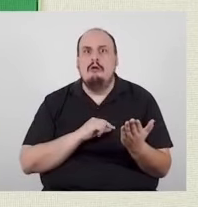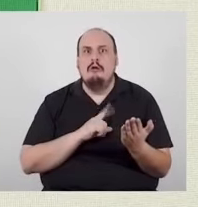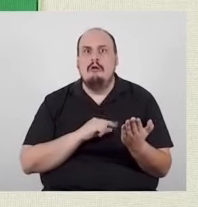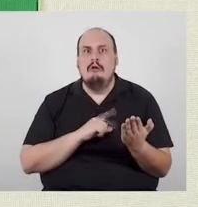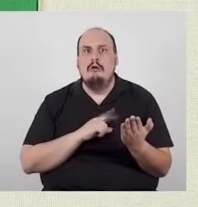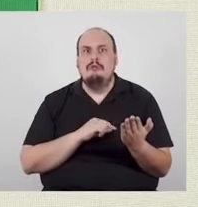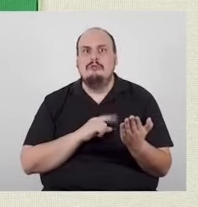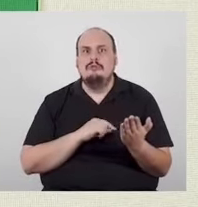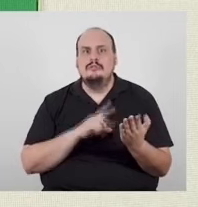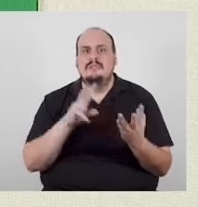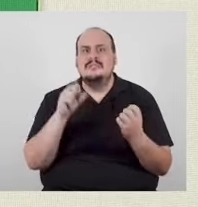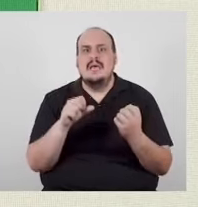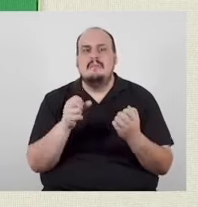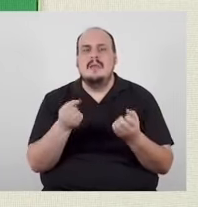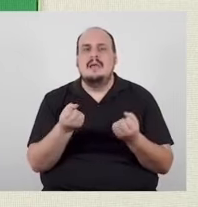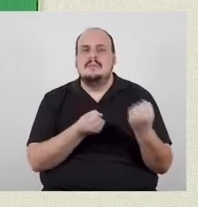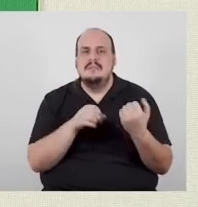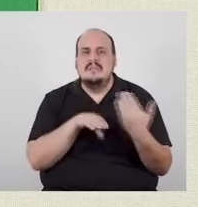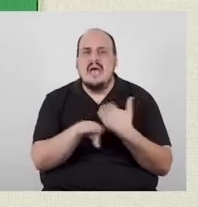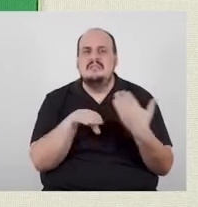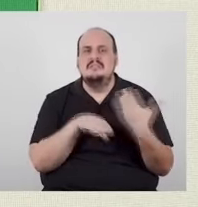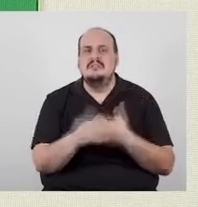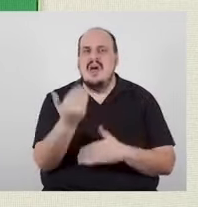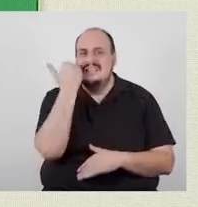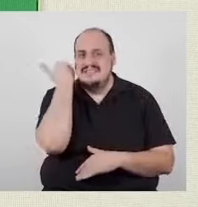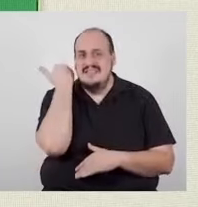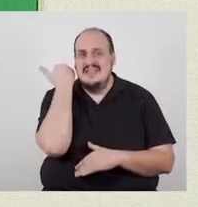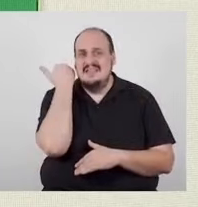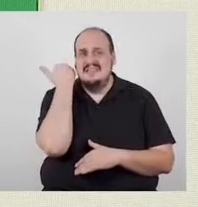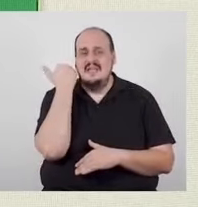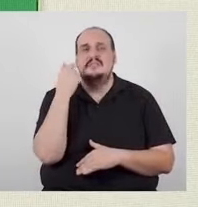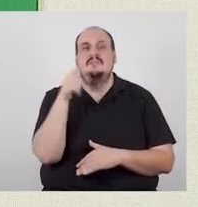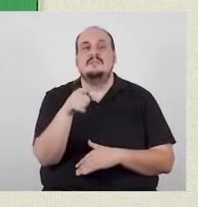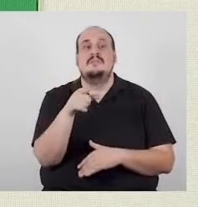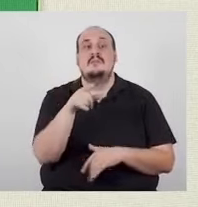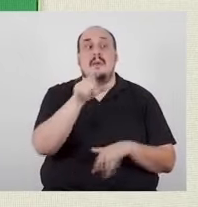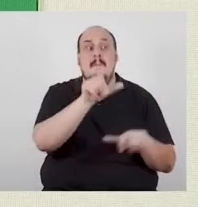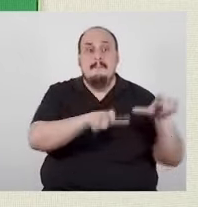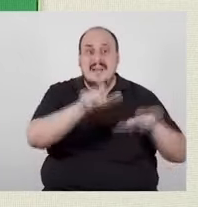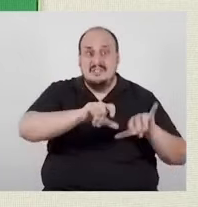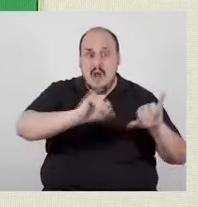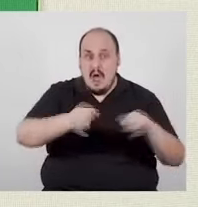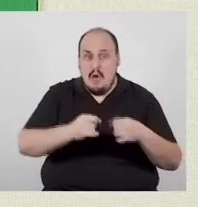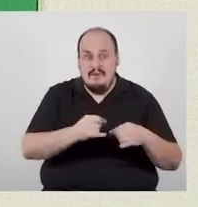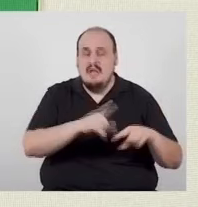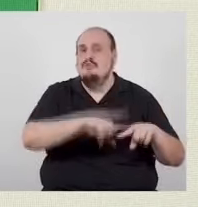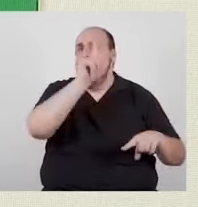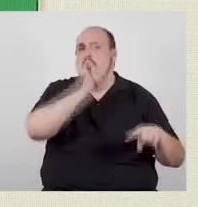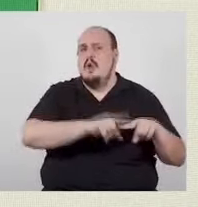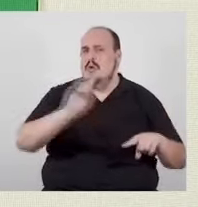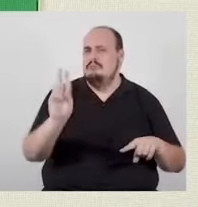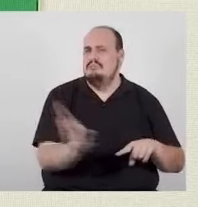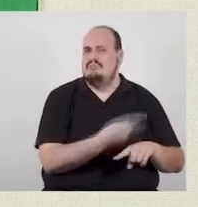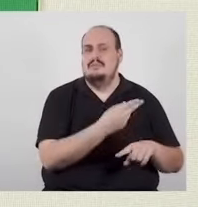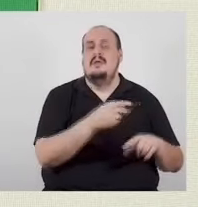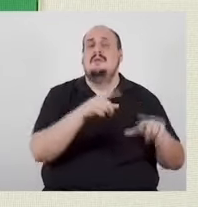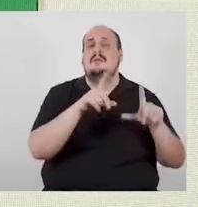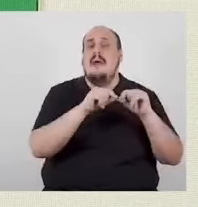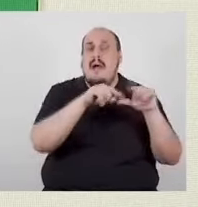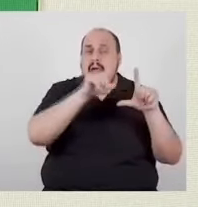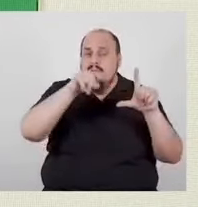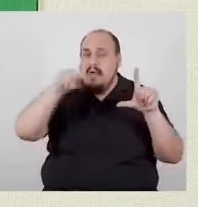Los hechos de tránsito, los accidentes de tránsito, son la primera causa de muerte en personas jóvenes en este país. Las estadísticas no son